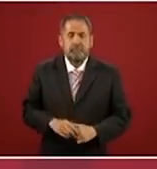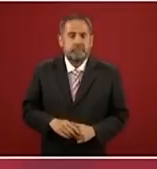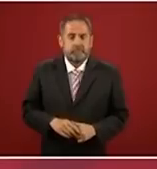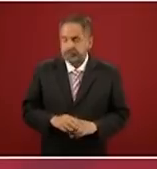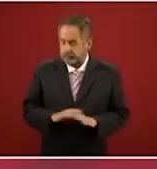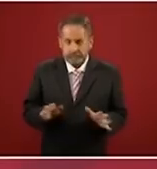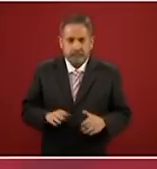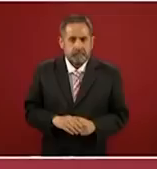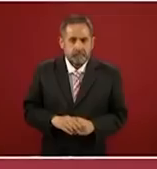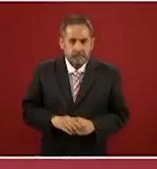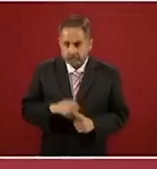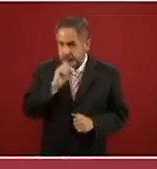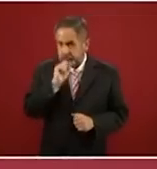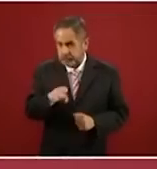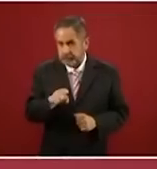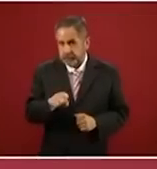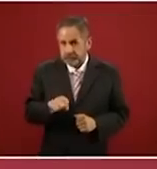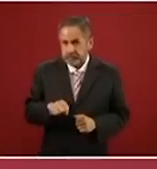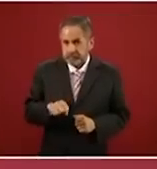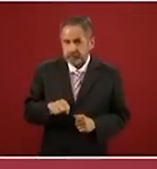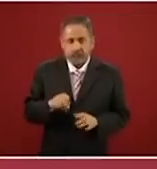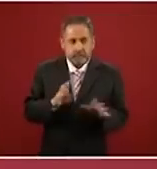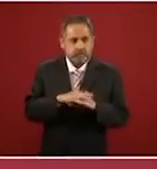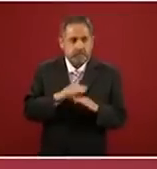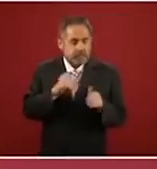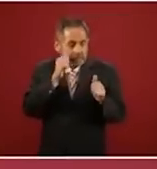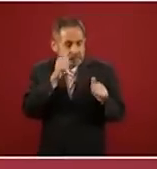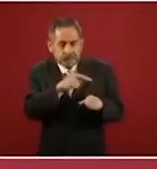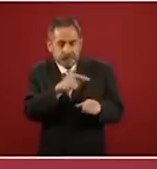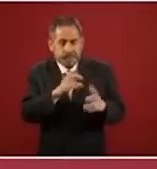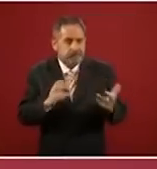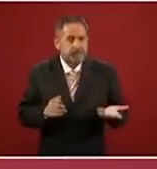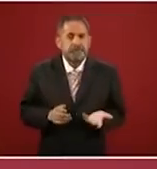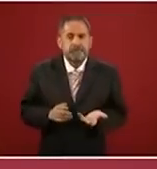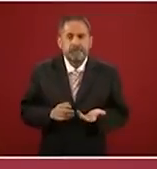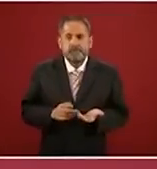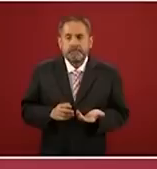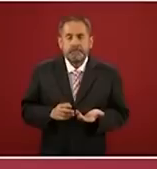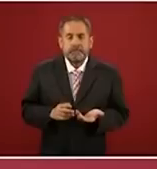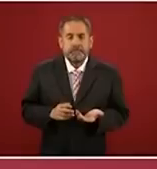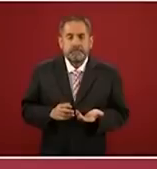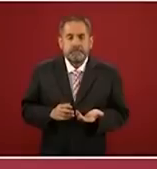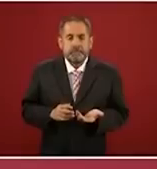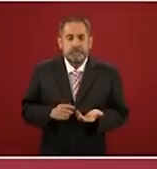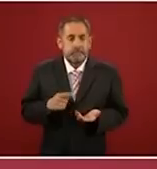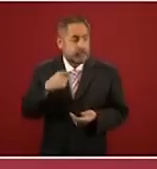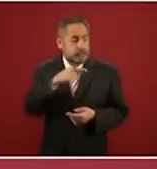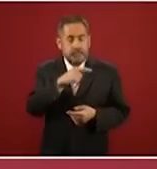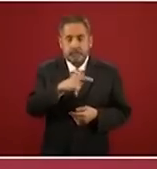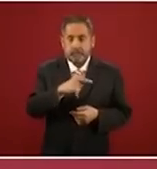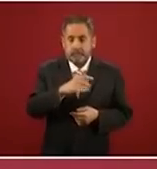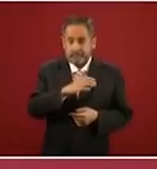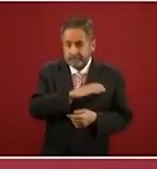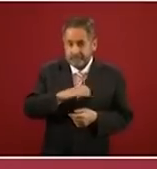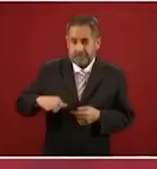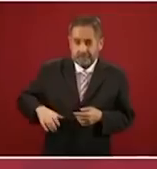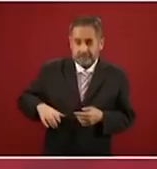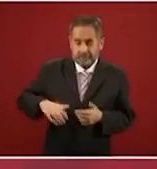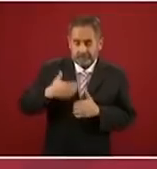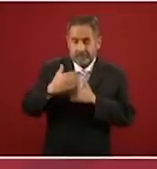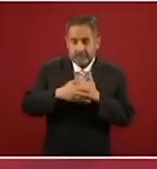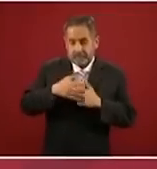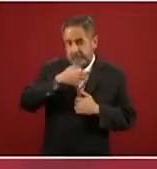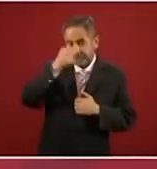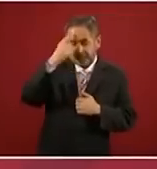porque también no he escuchado a los candidatos a